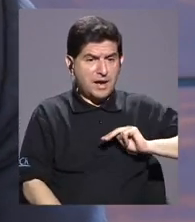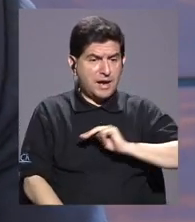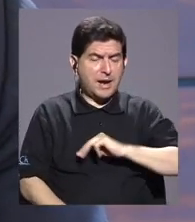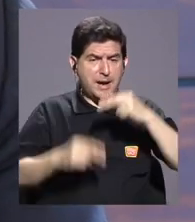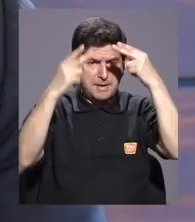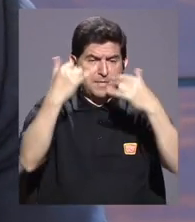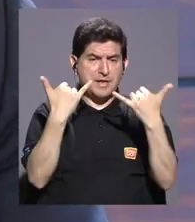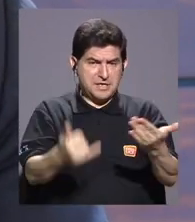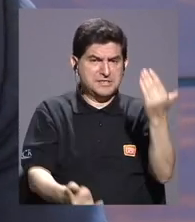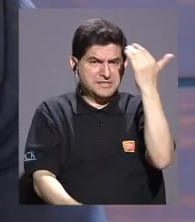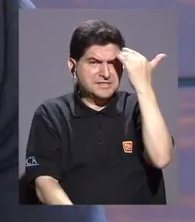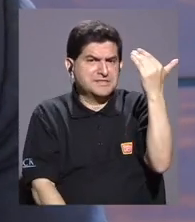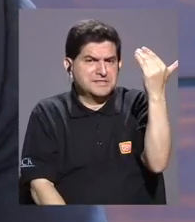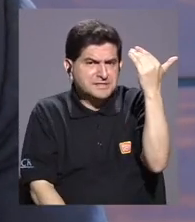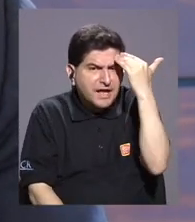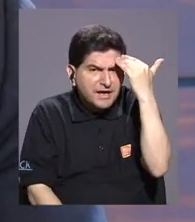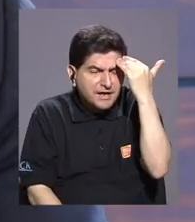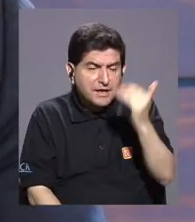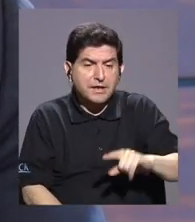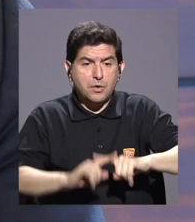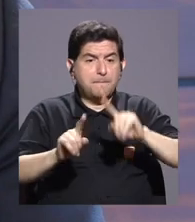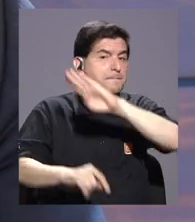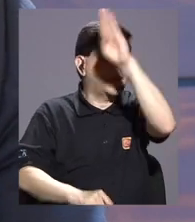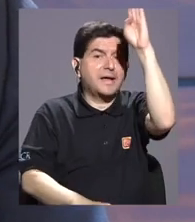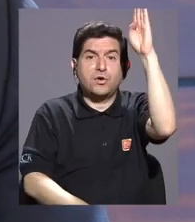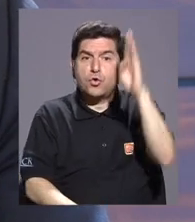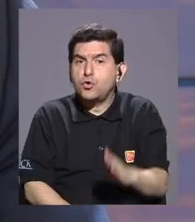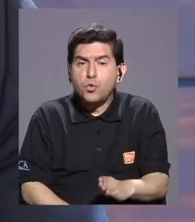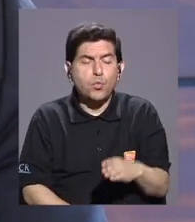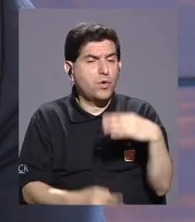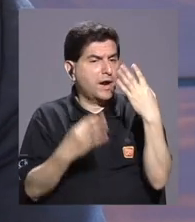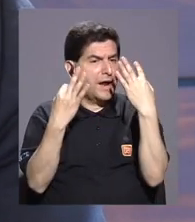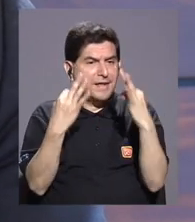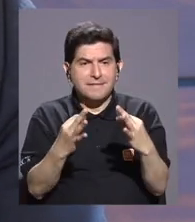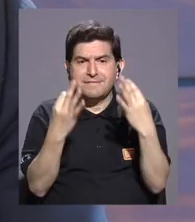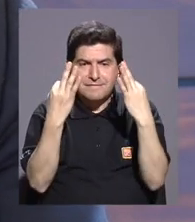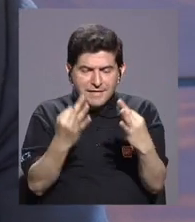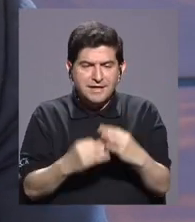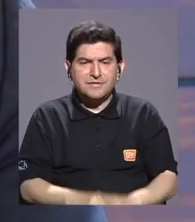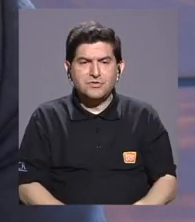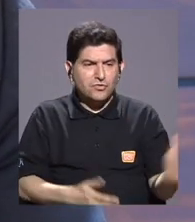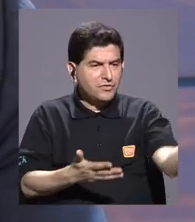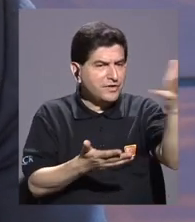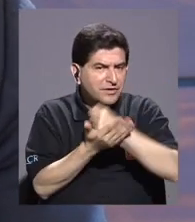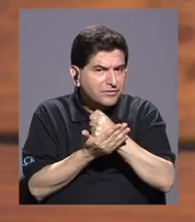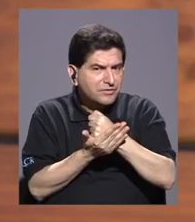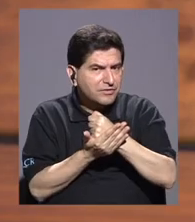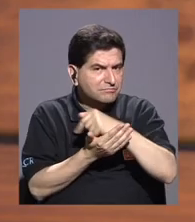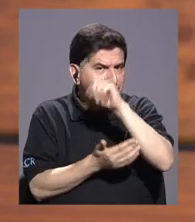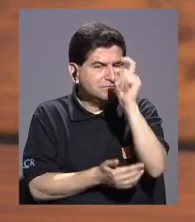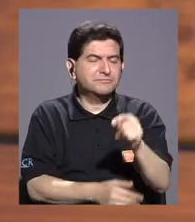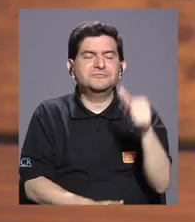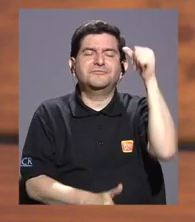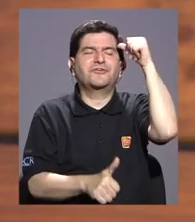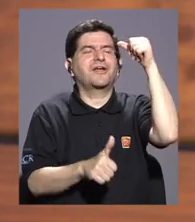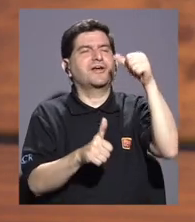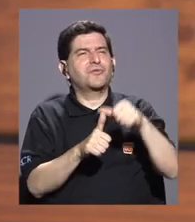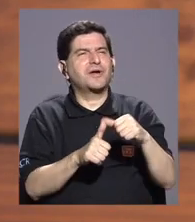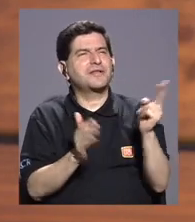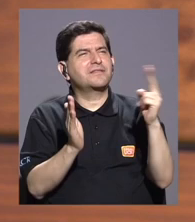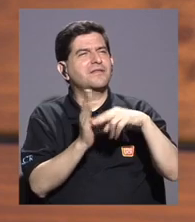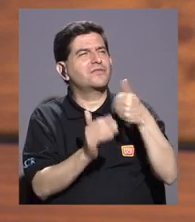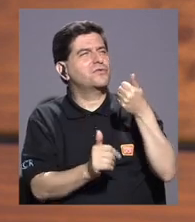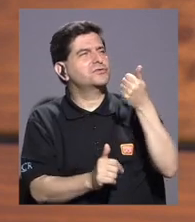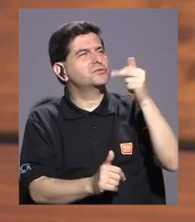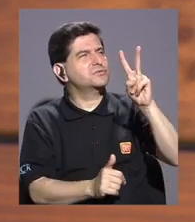tenía perfectamente bien identificado y nunca hizo un esfuerzo verdaderamente por hacer esa recolección? Hay que recordar que desde